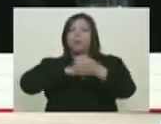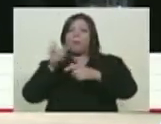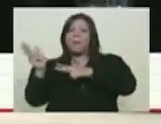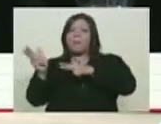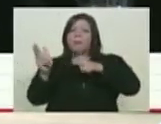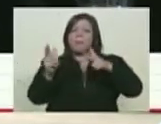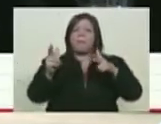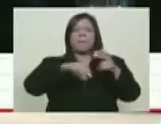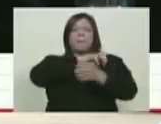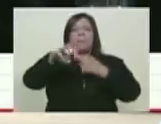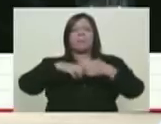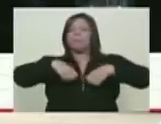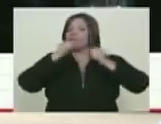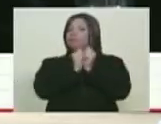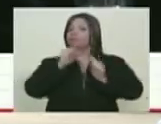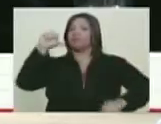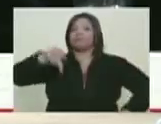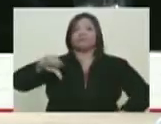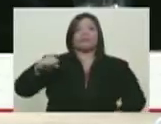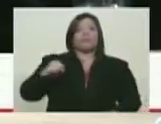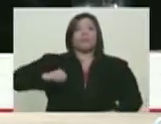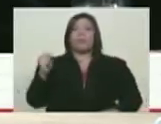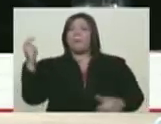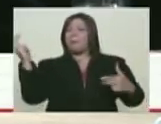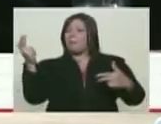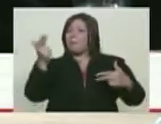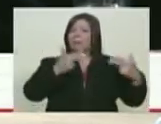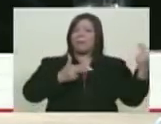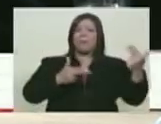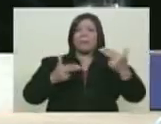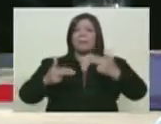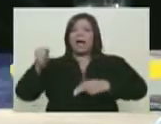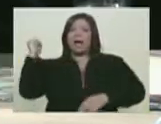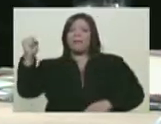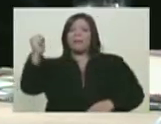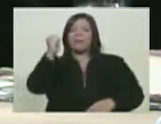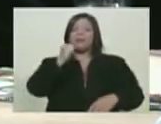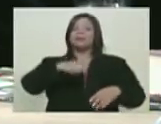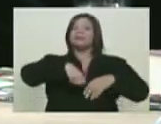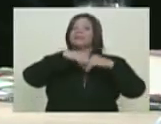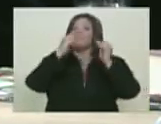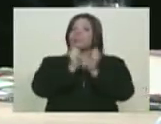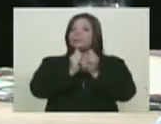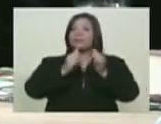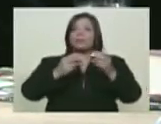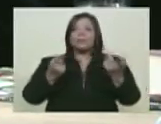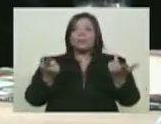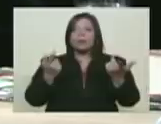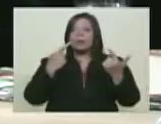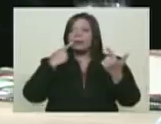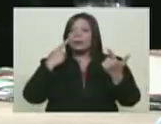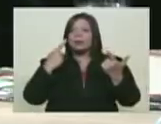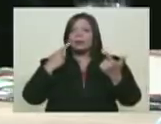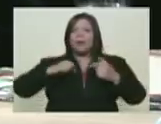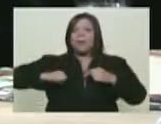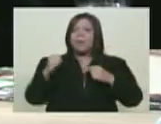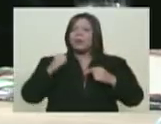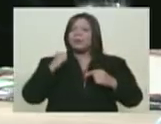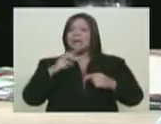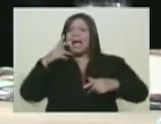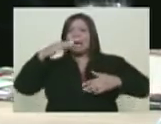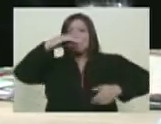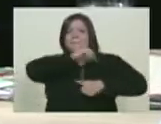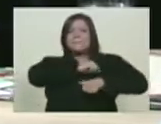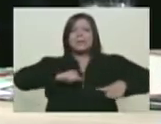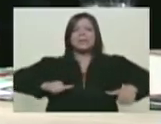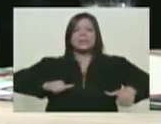represión brutal, brutal. Tiroteos, asesinatos de unos y de repente una operación policíaco-militar